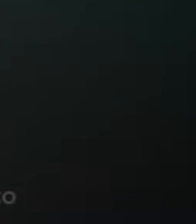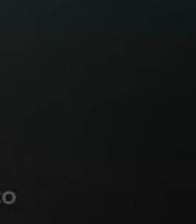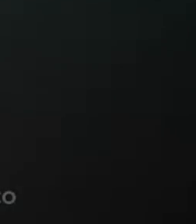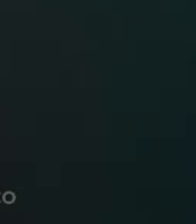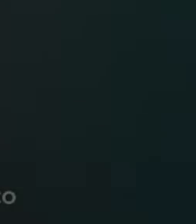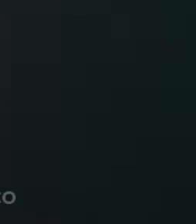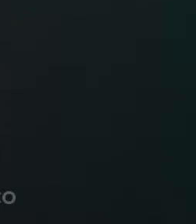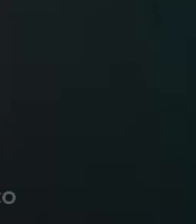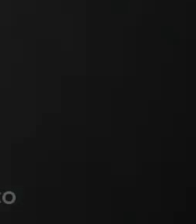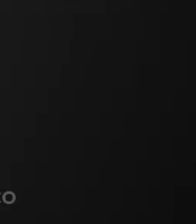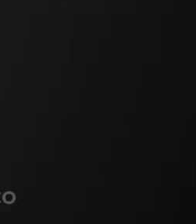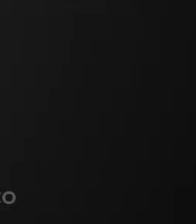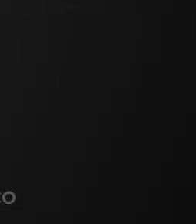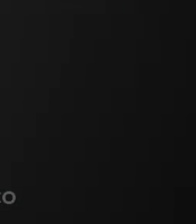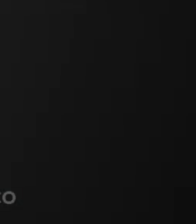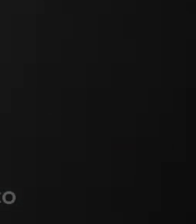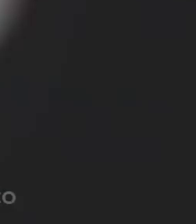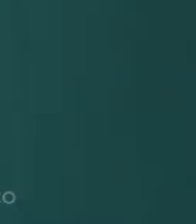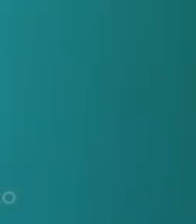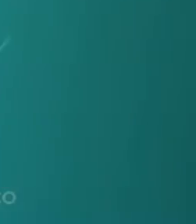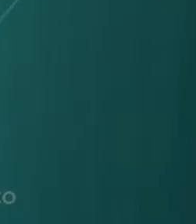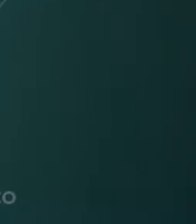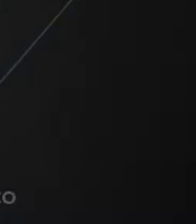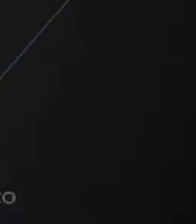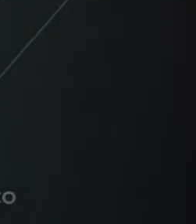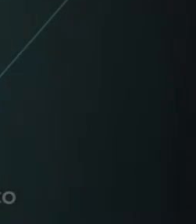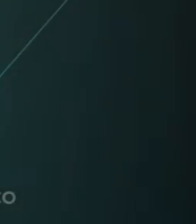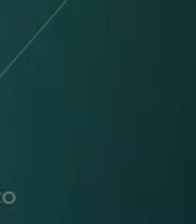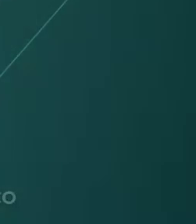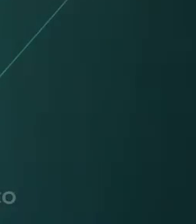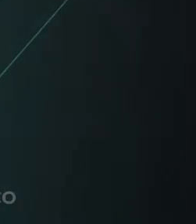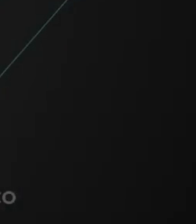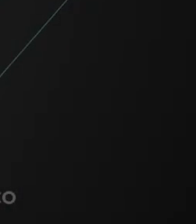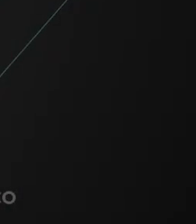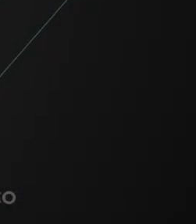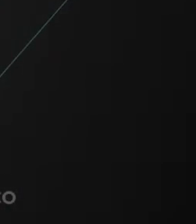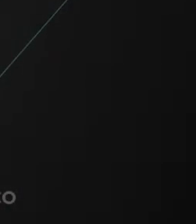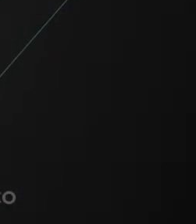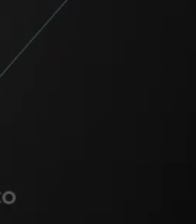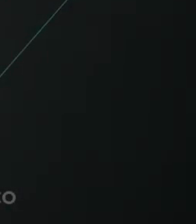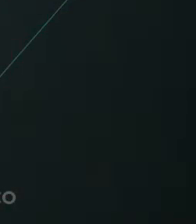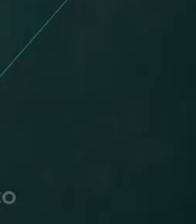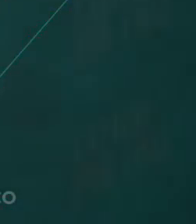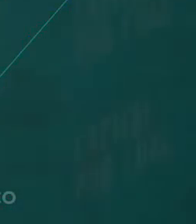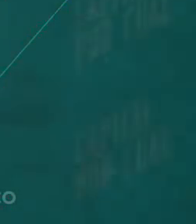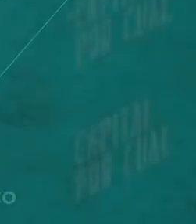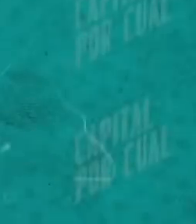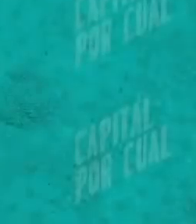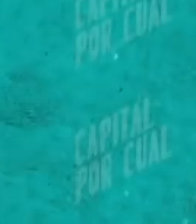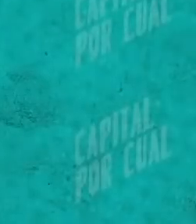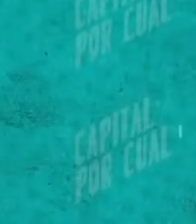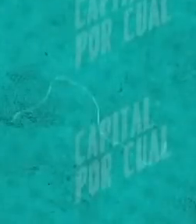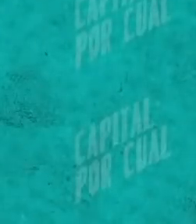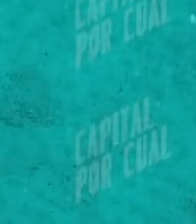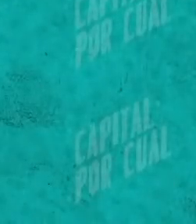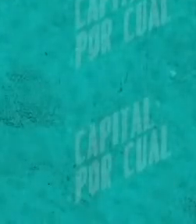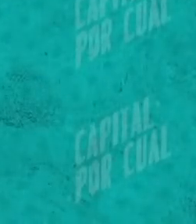Te agradecemos estos 13 años al aire. Capital 21, corazón de la capital.